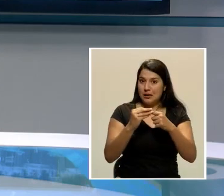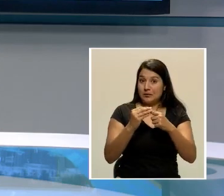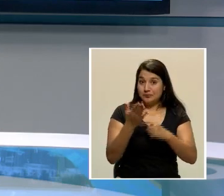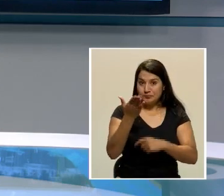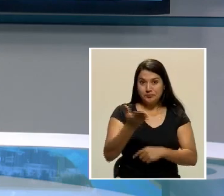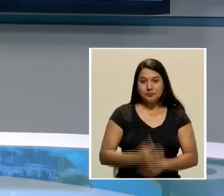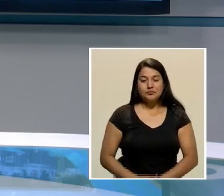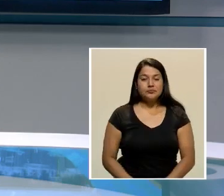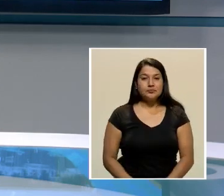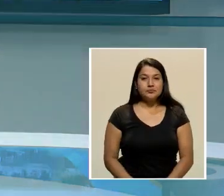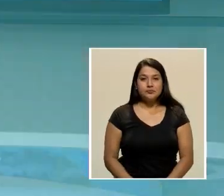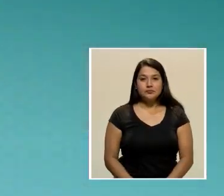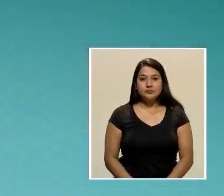titulares. Adelante.